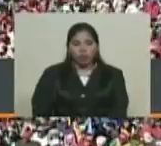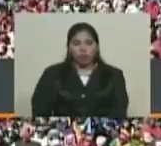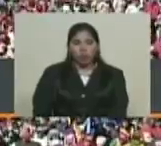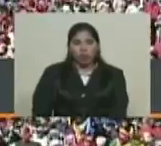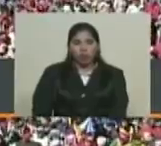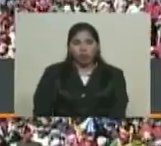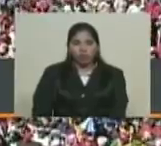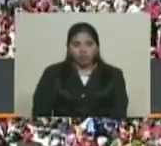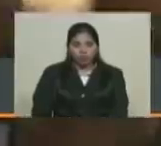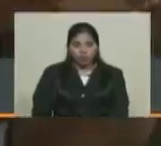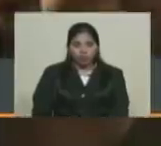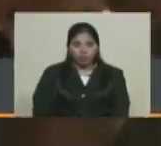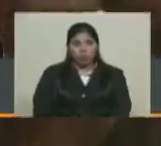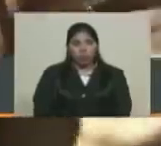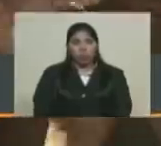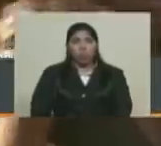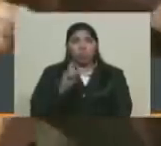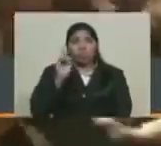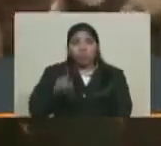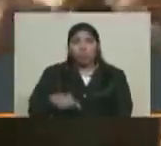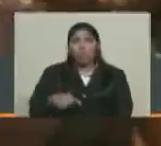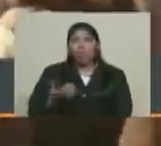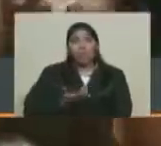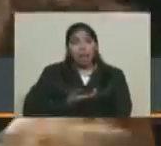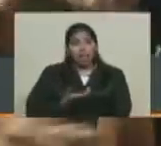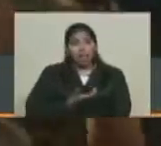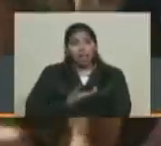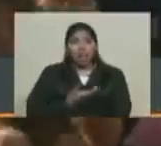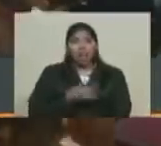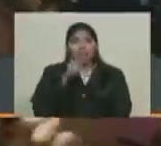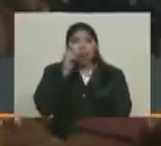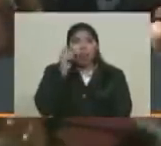a las alcaldesas y a los alcaldes revolucionarios.